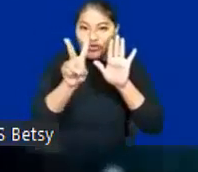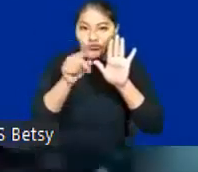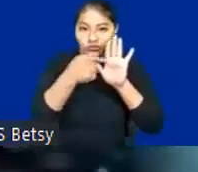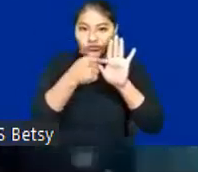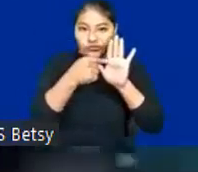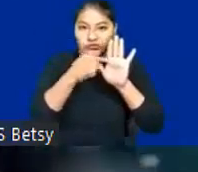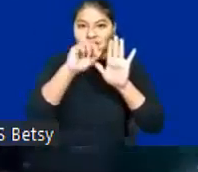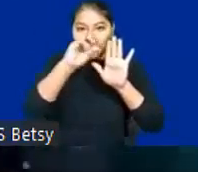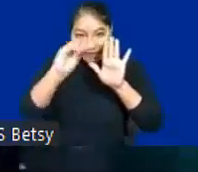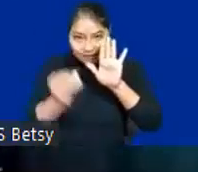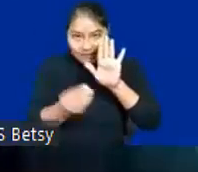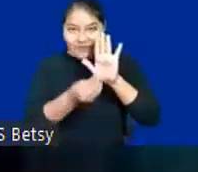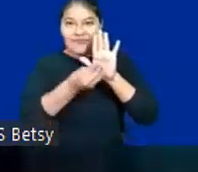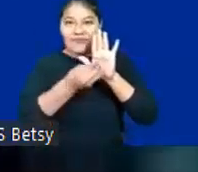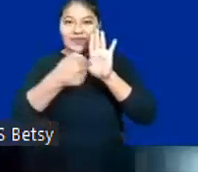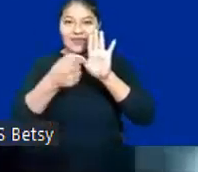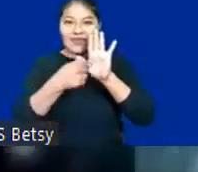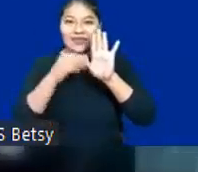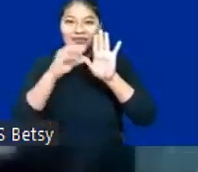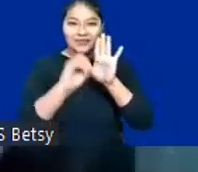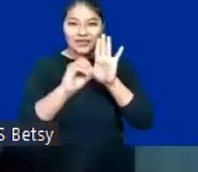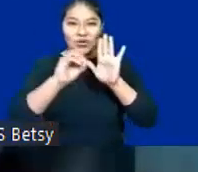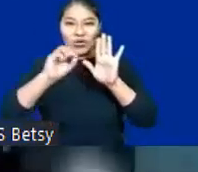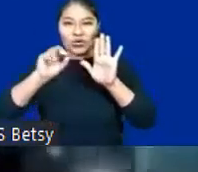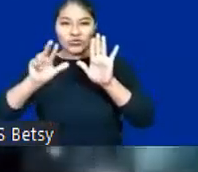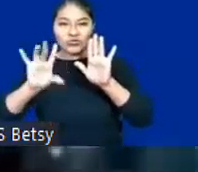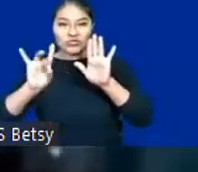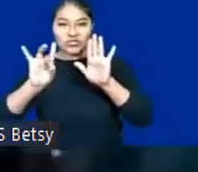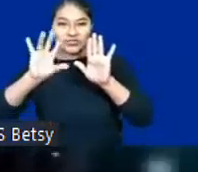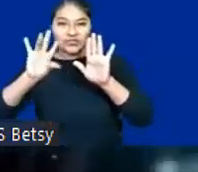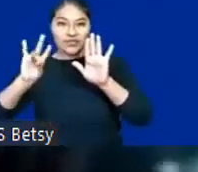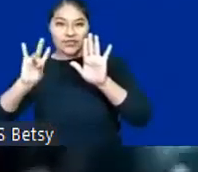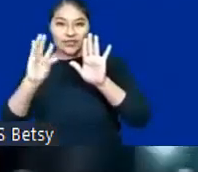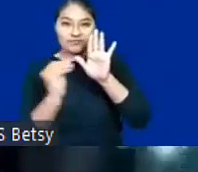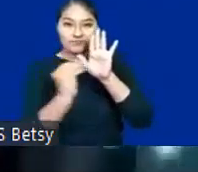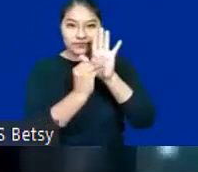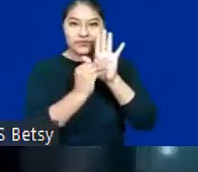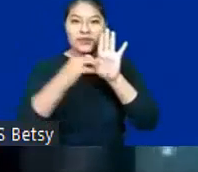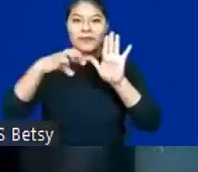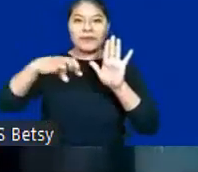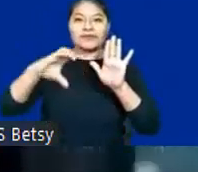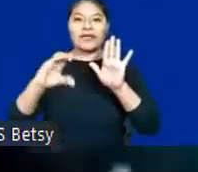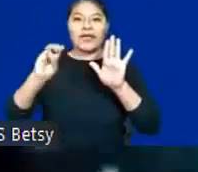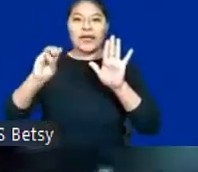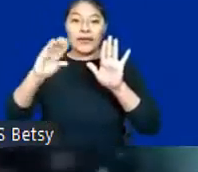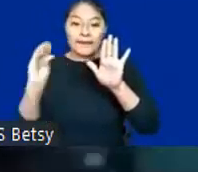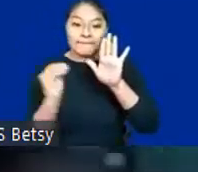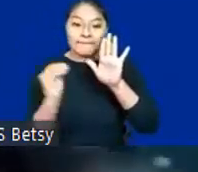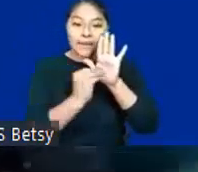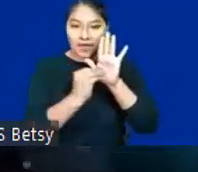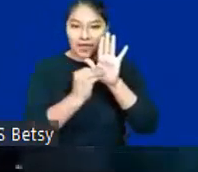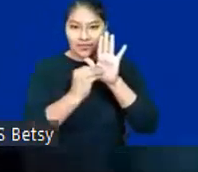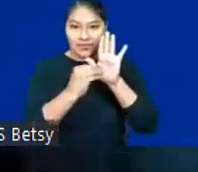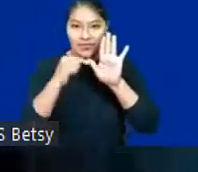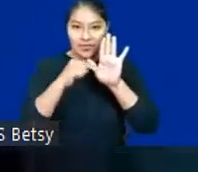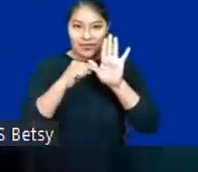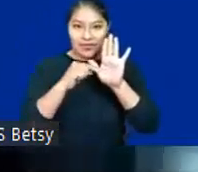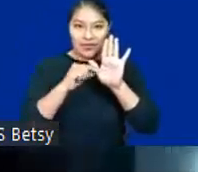087, emitida en el año 2019 por la PCM, donde, entre otras cosas,